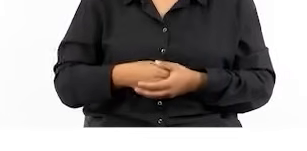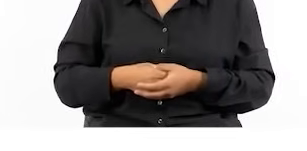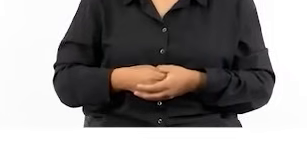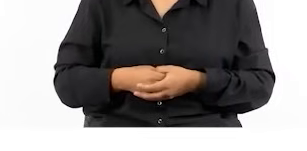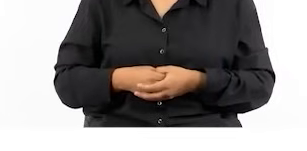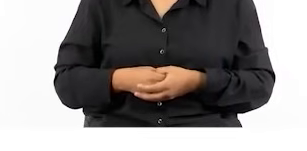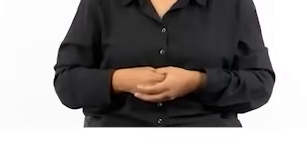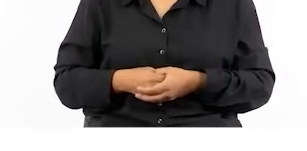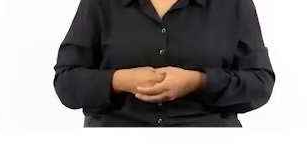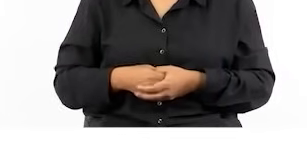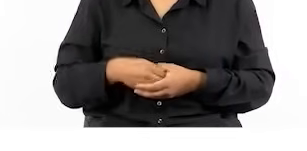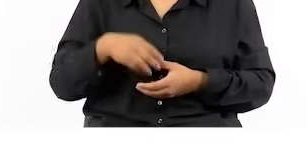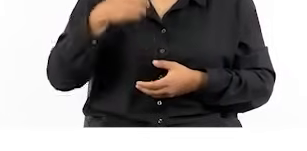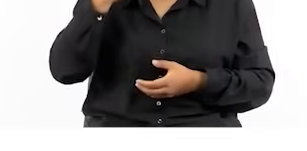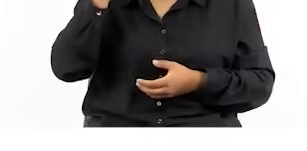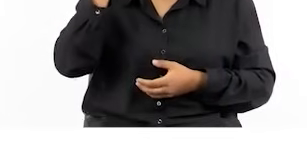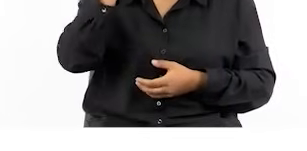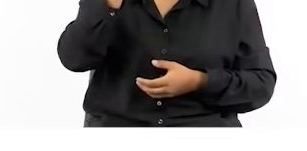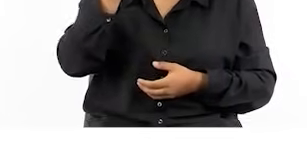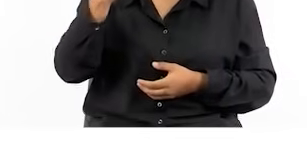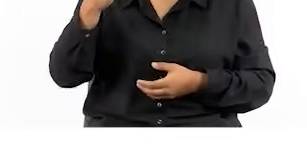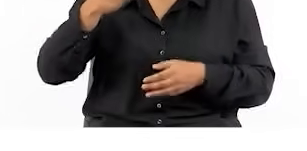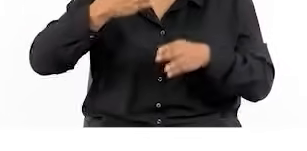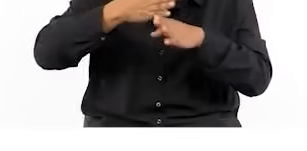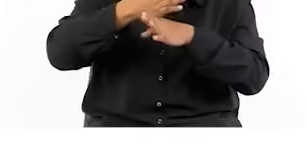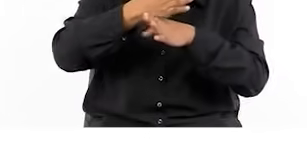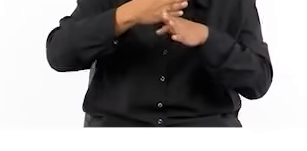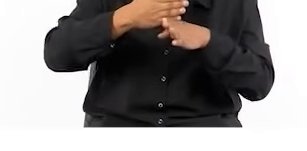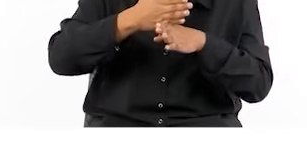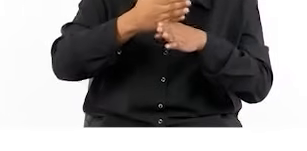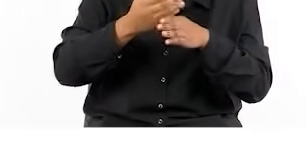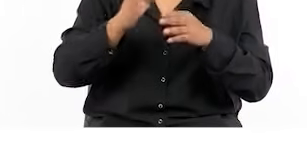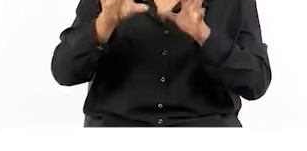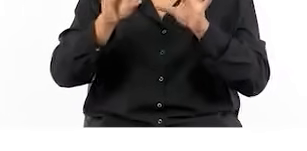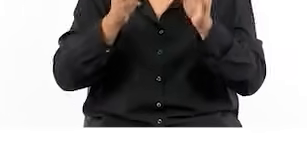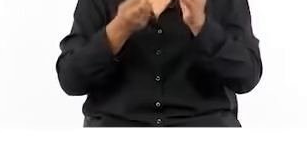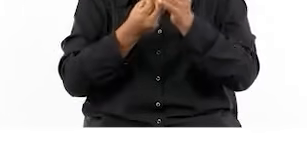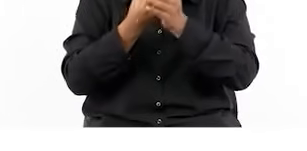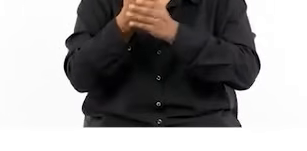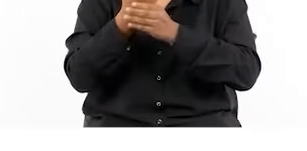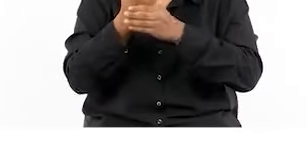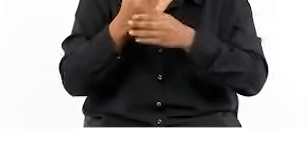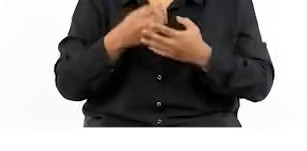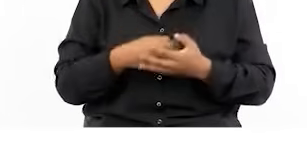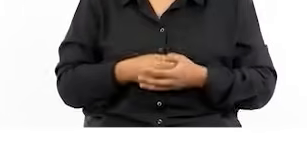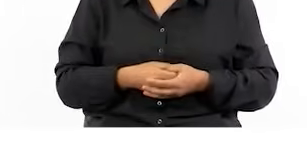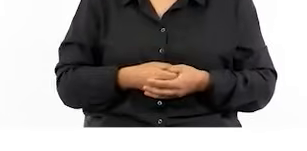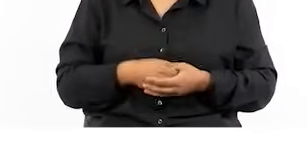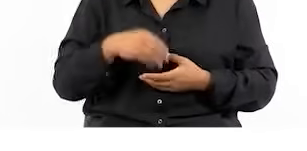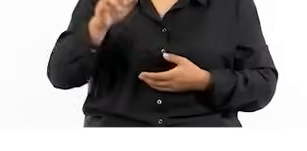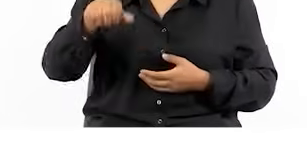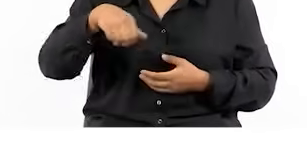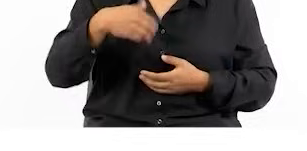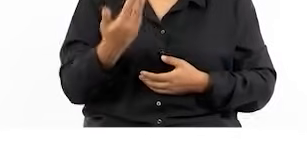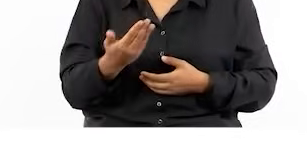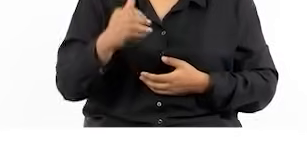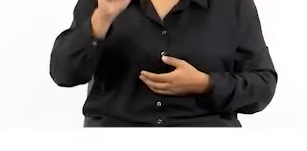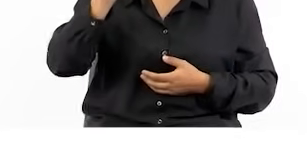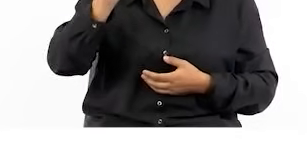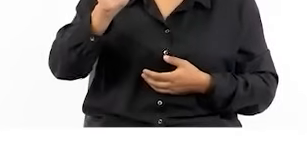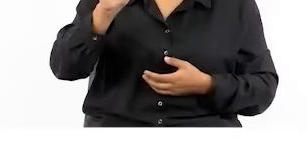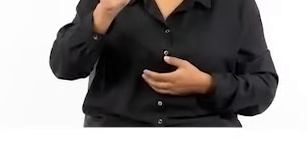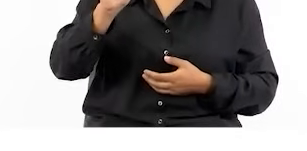O también conocido como horizonte O, en donde hay hojas, madera y algunos restos que no